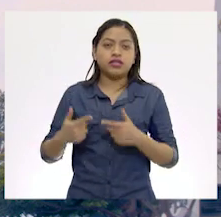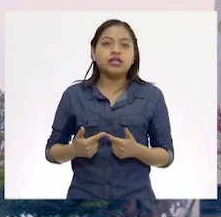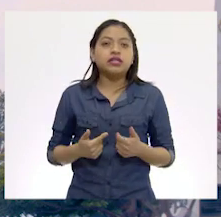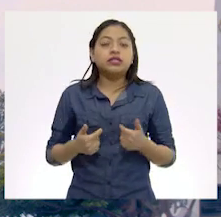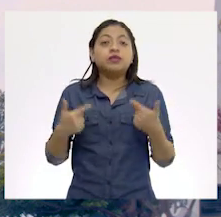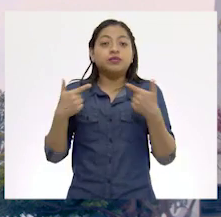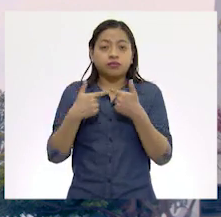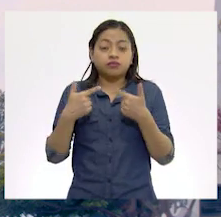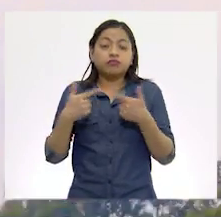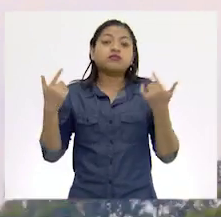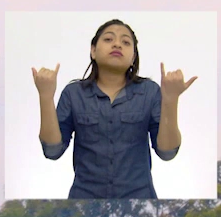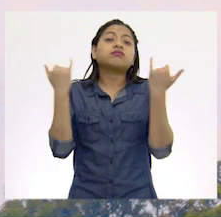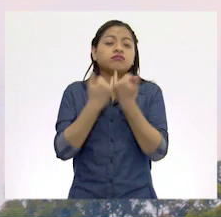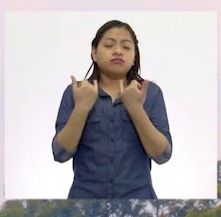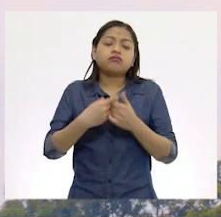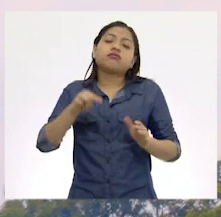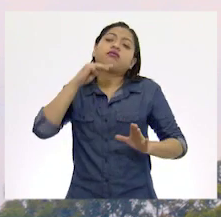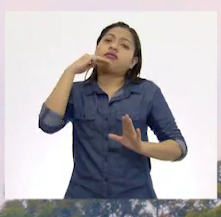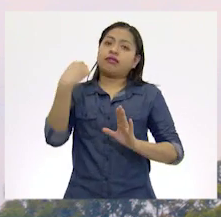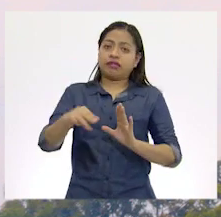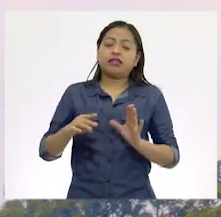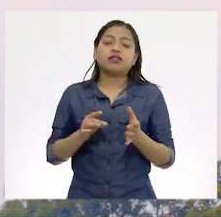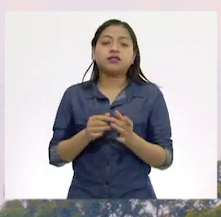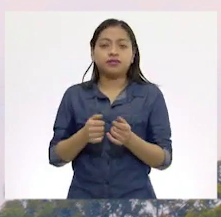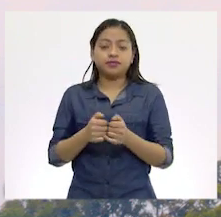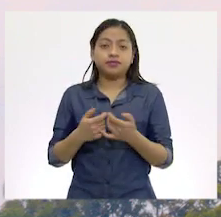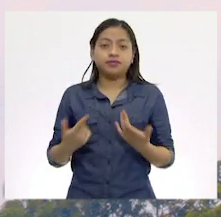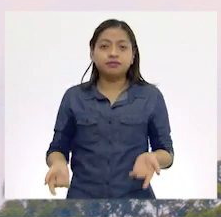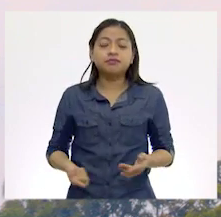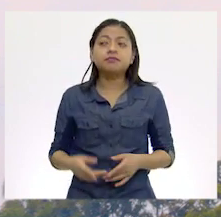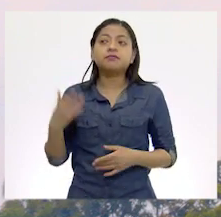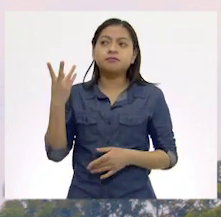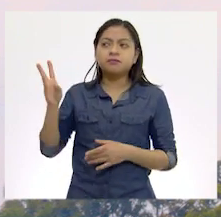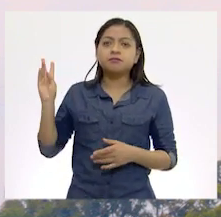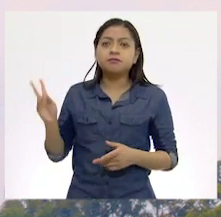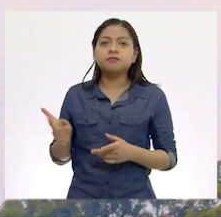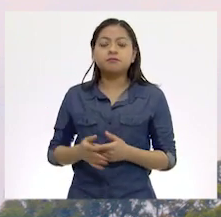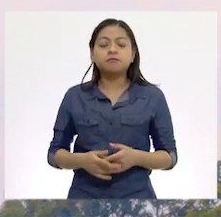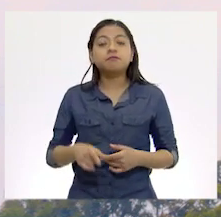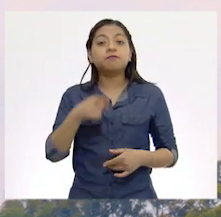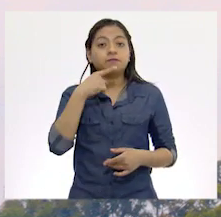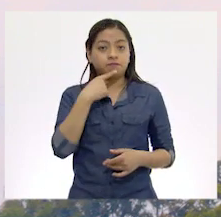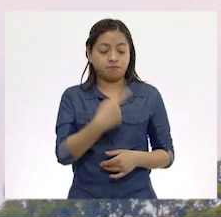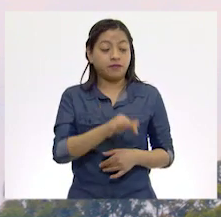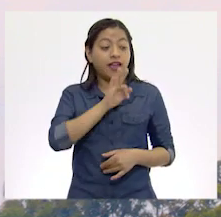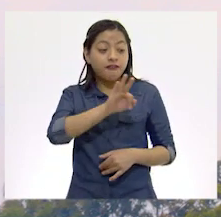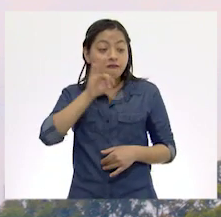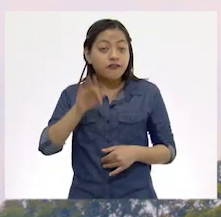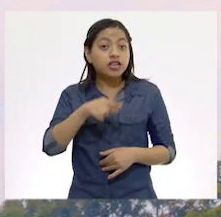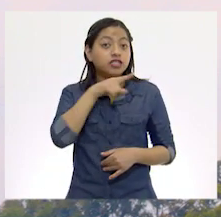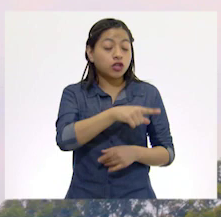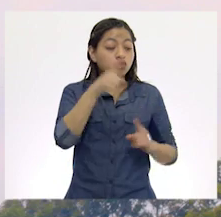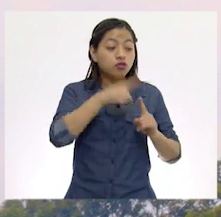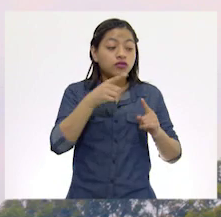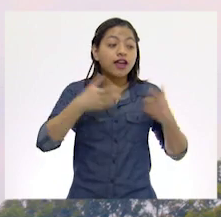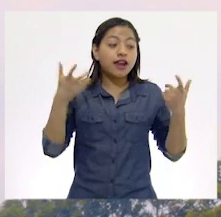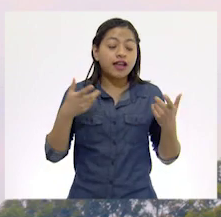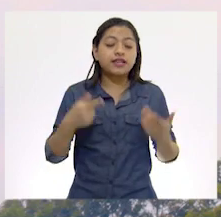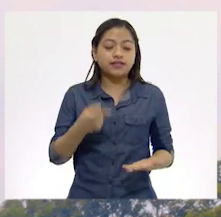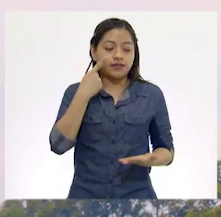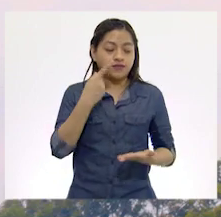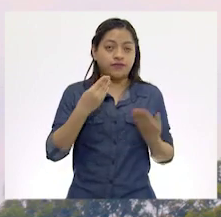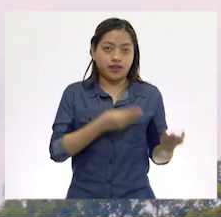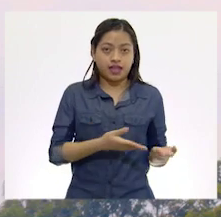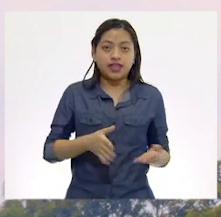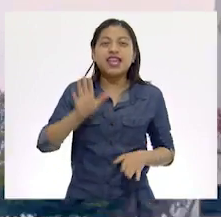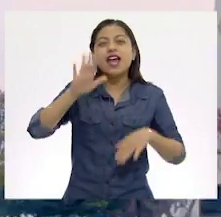a veces mensajes de texto. Ellos me dicen que qué día los tengo que entregar. Son como de a veces de una semana o de